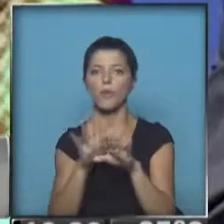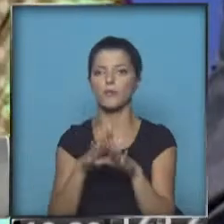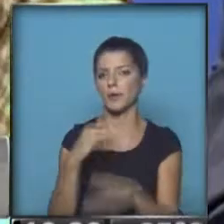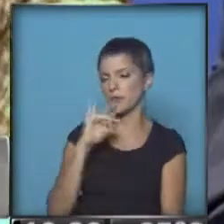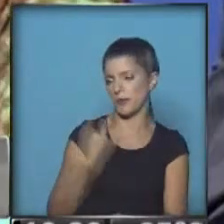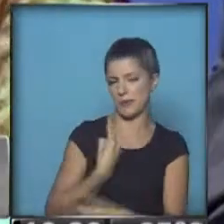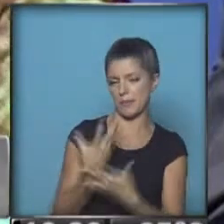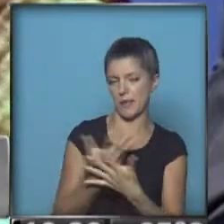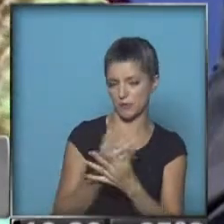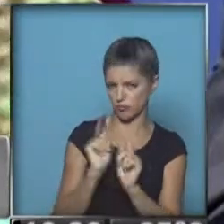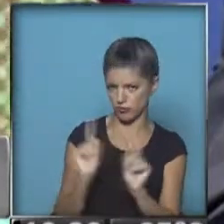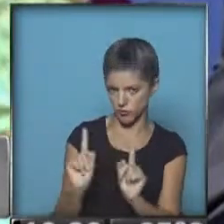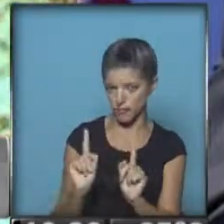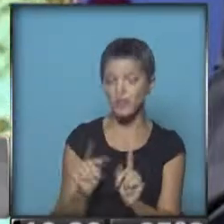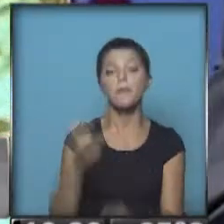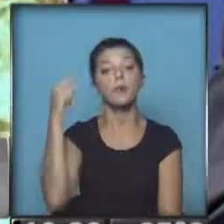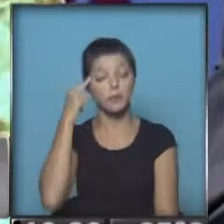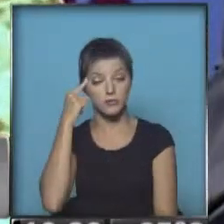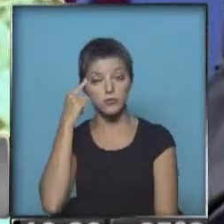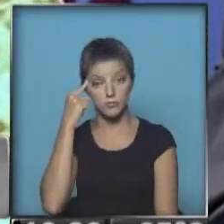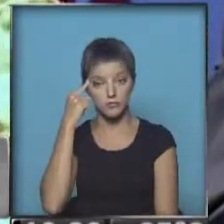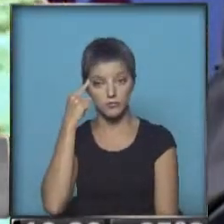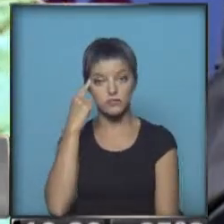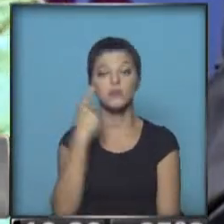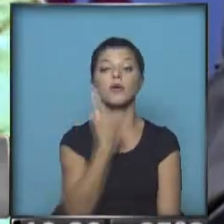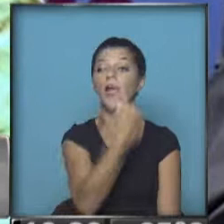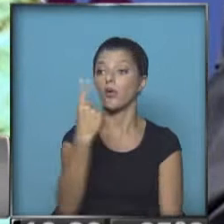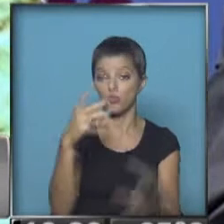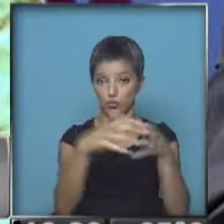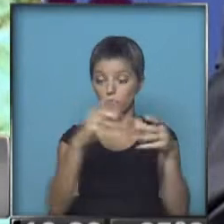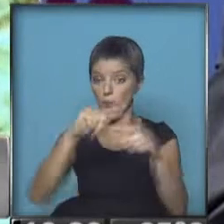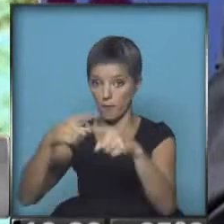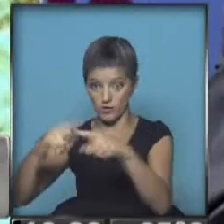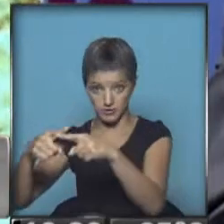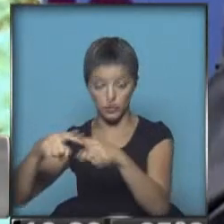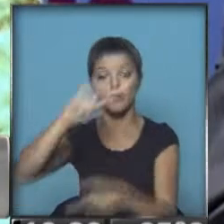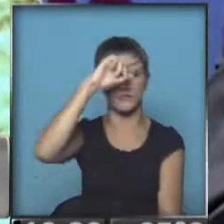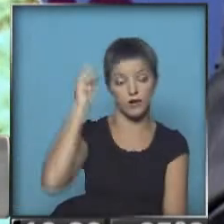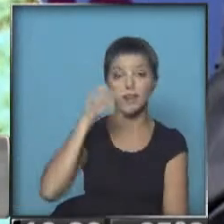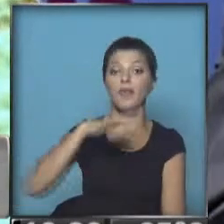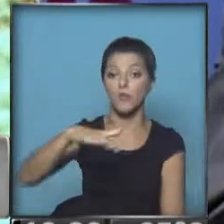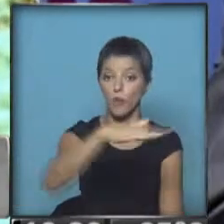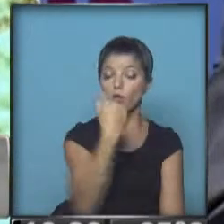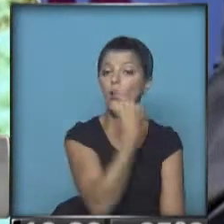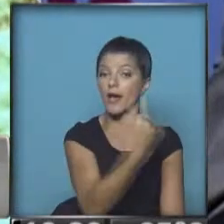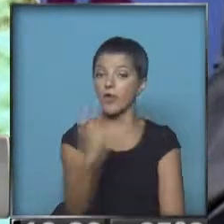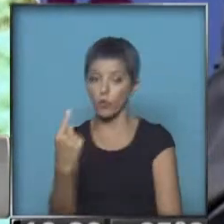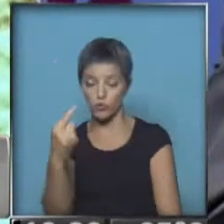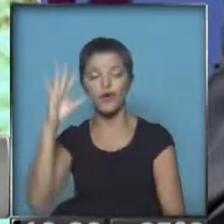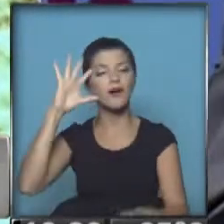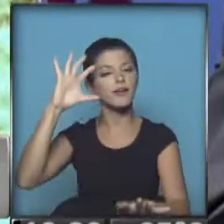autoflagelación, que cada uno de los partidos nacionales y populares